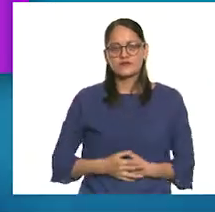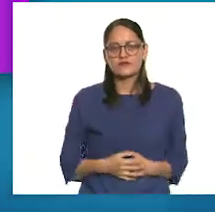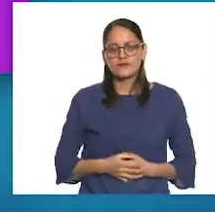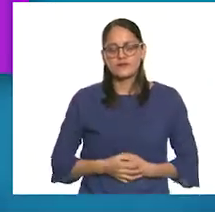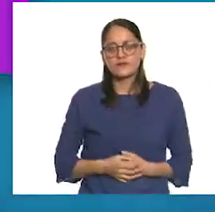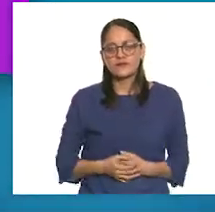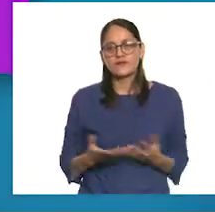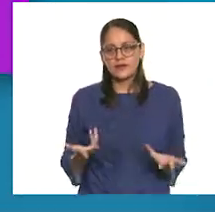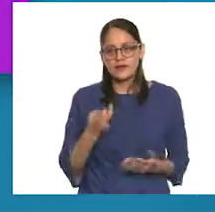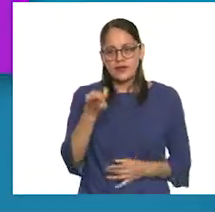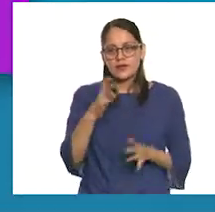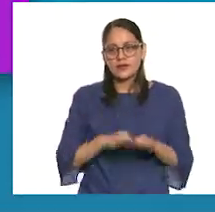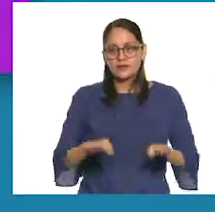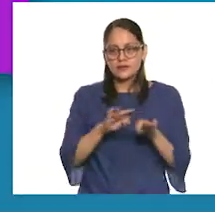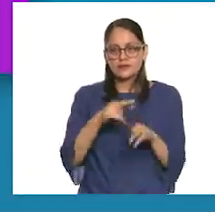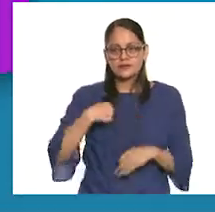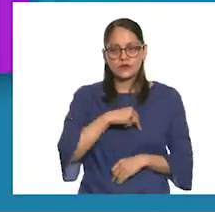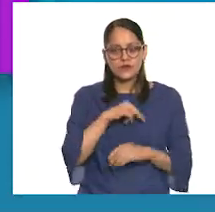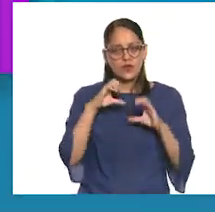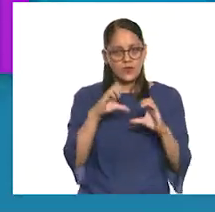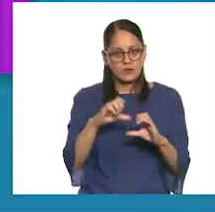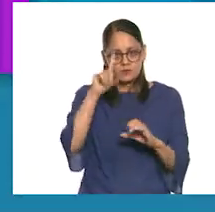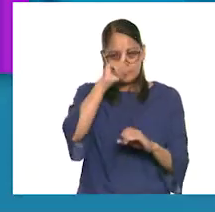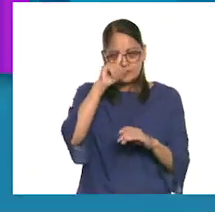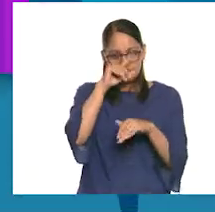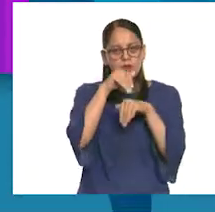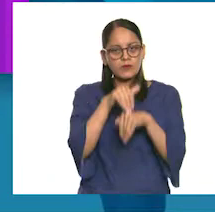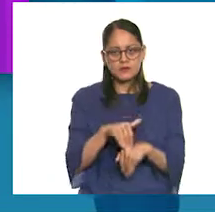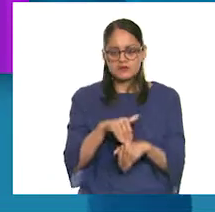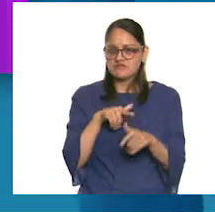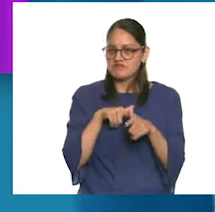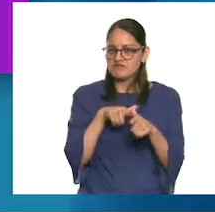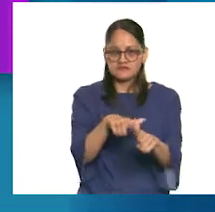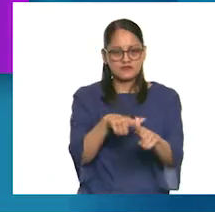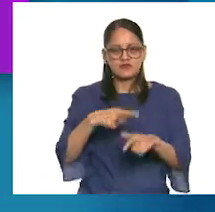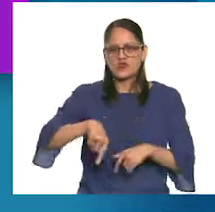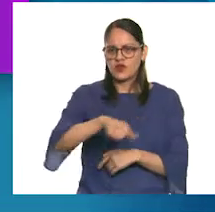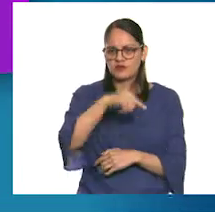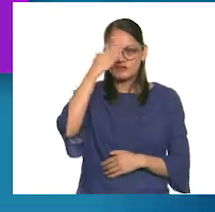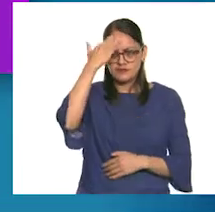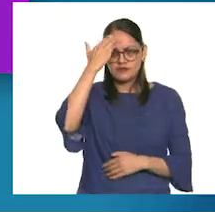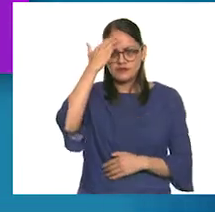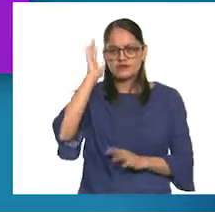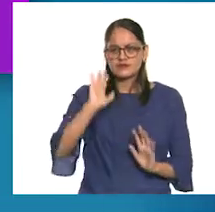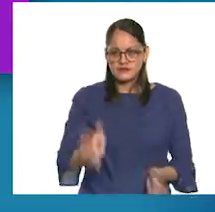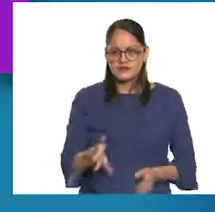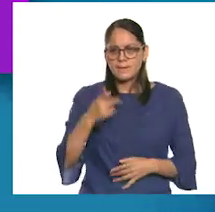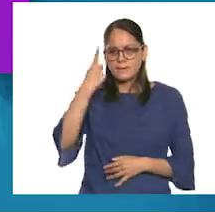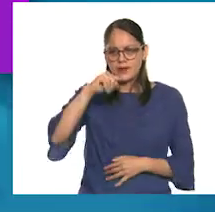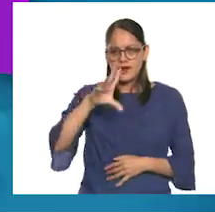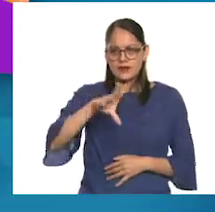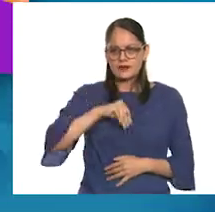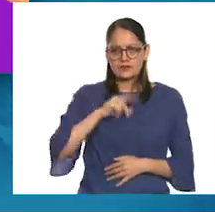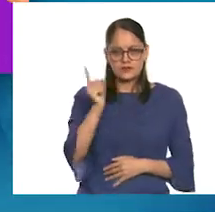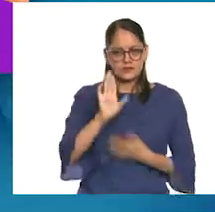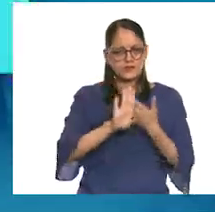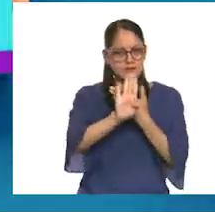personas. Por eso hay que continuar cuidándonos siguiendo las buenas prácticas que ya todos conocemos para evitar contagiarnos.